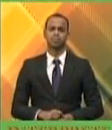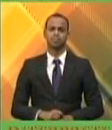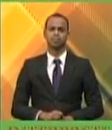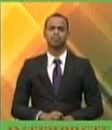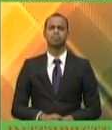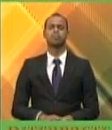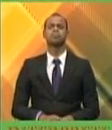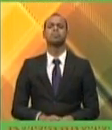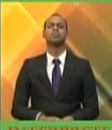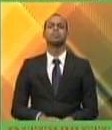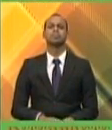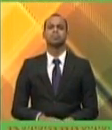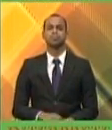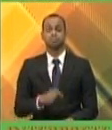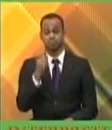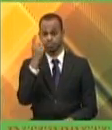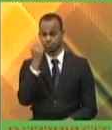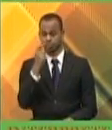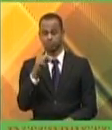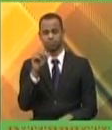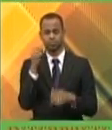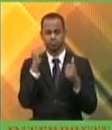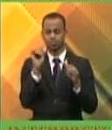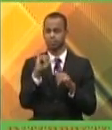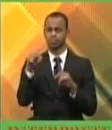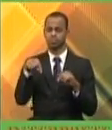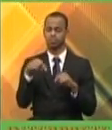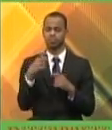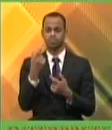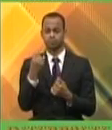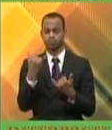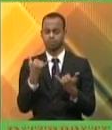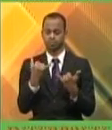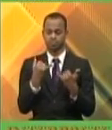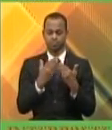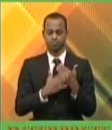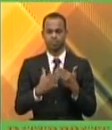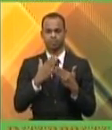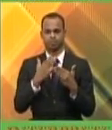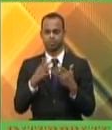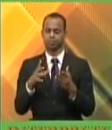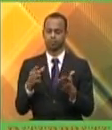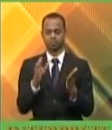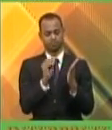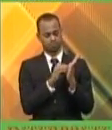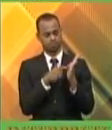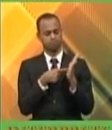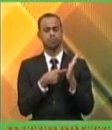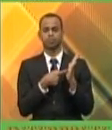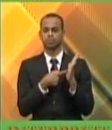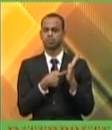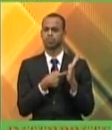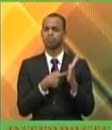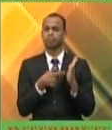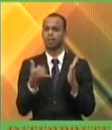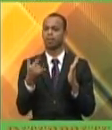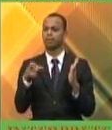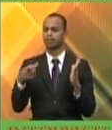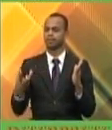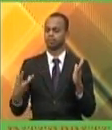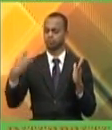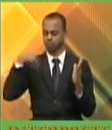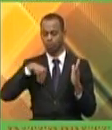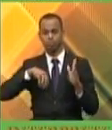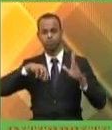por ejemplo que desde luego hay que hacer ahora que pase de aquí a la práctica en realidad porque ya usted lo logra